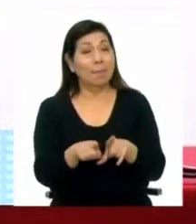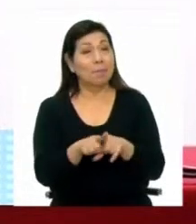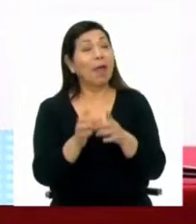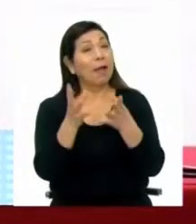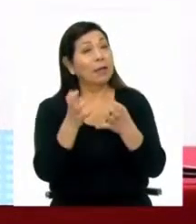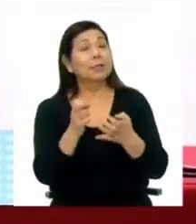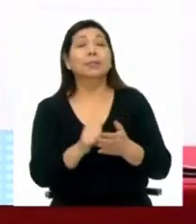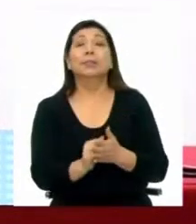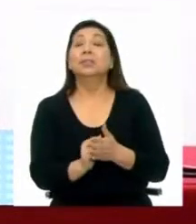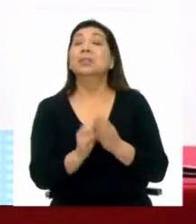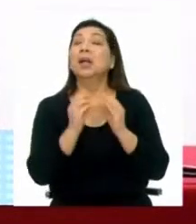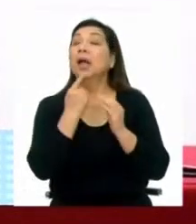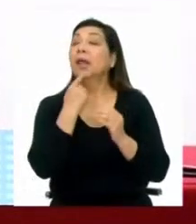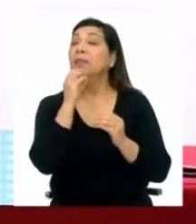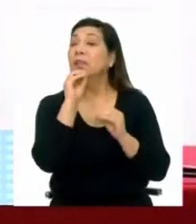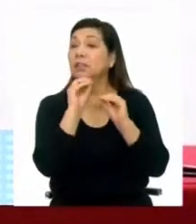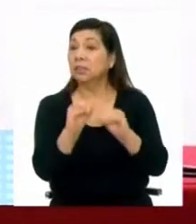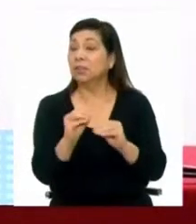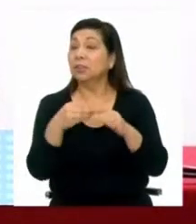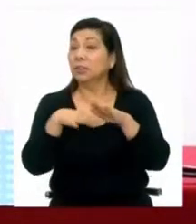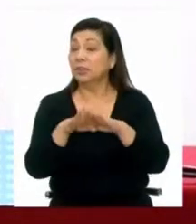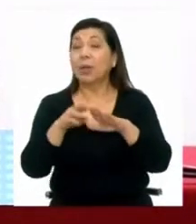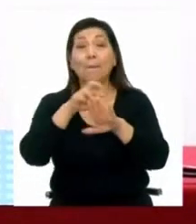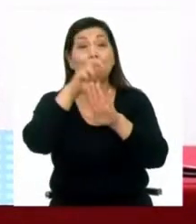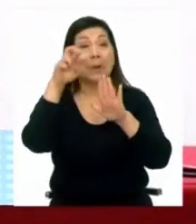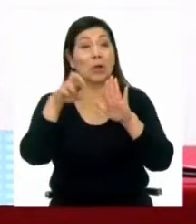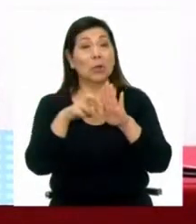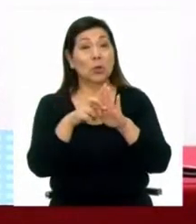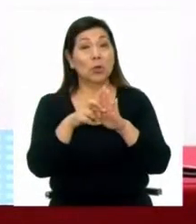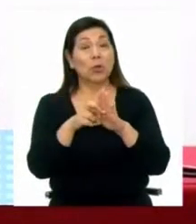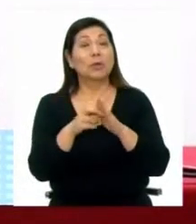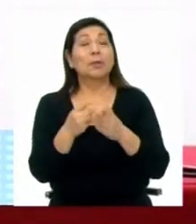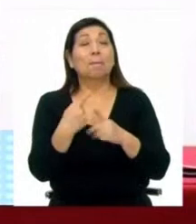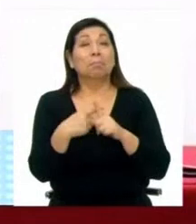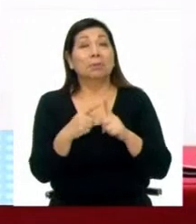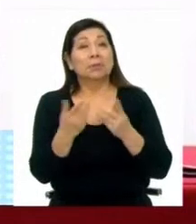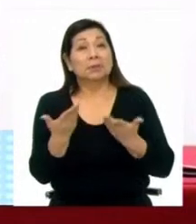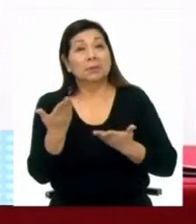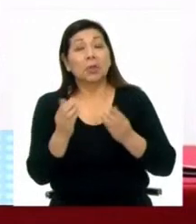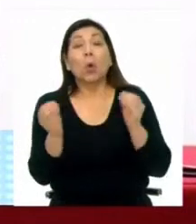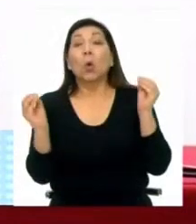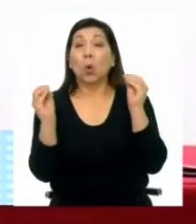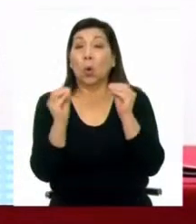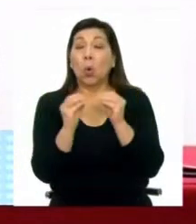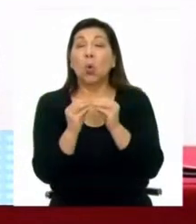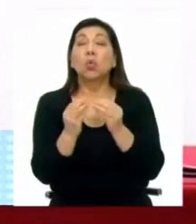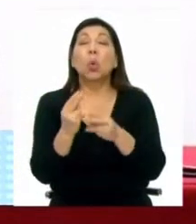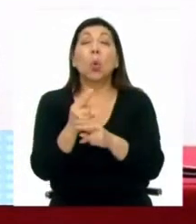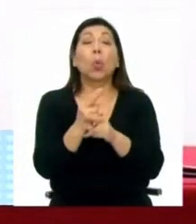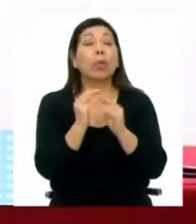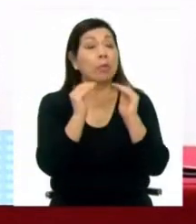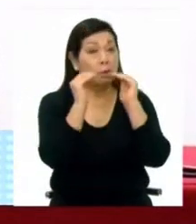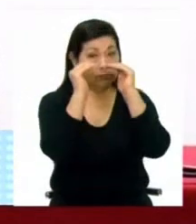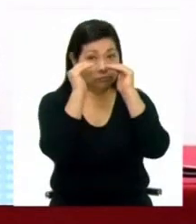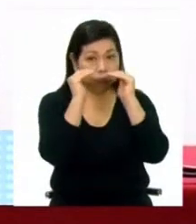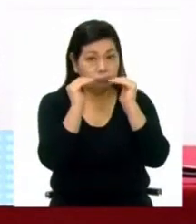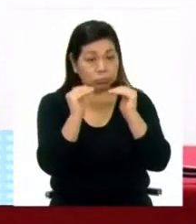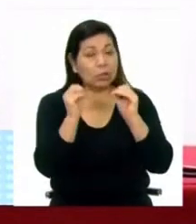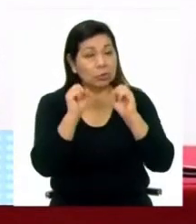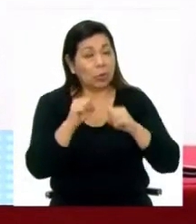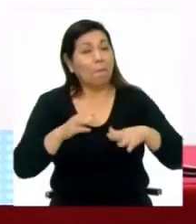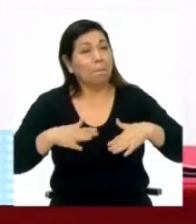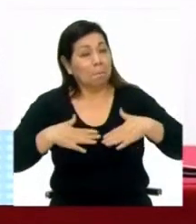el sector ha planteado dentro de este proyecto de delegación de facultades un conjunto de medidas